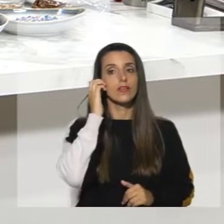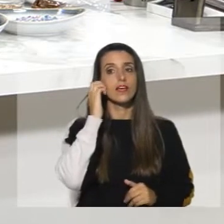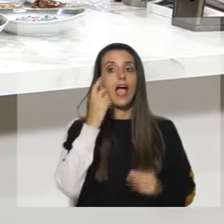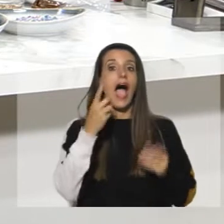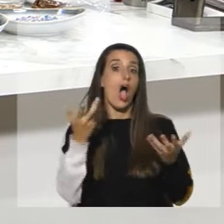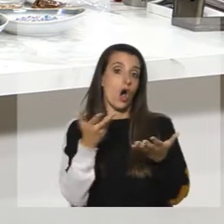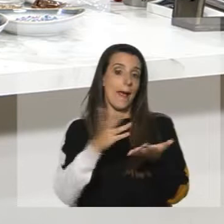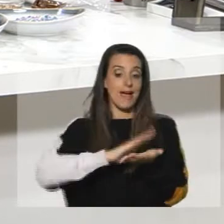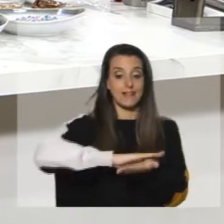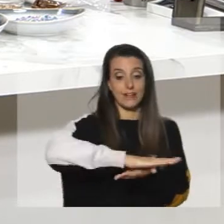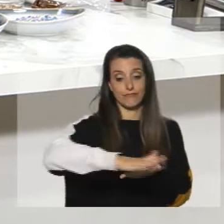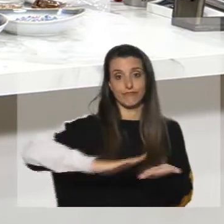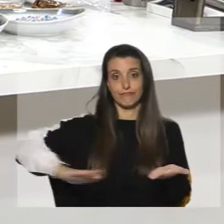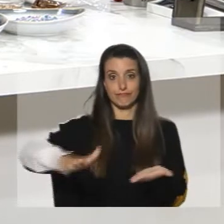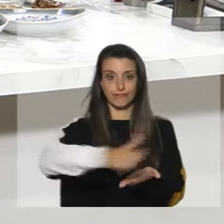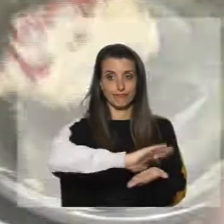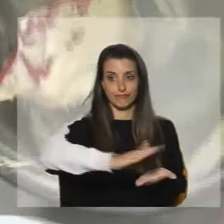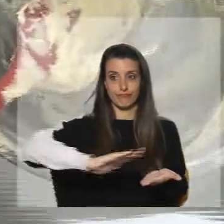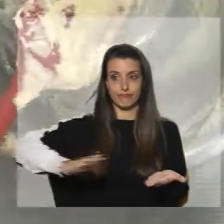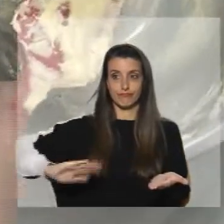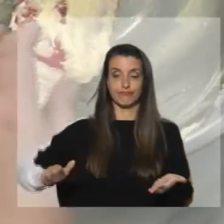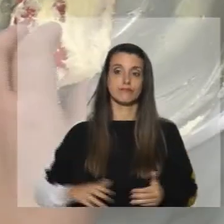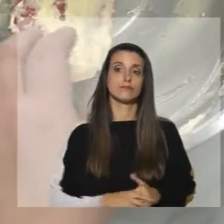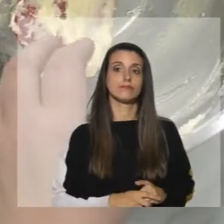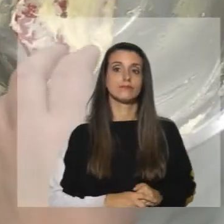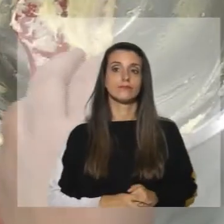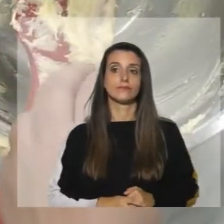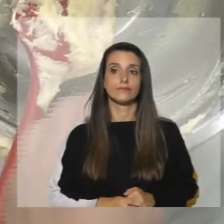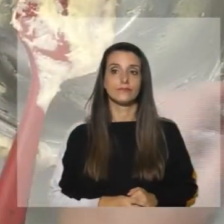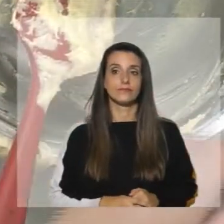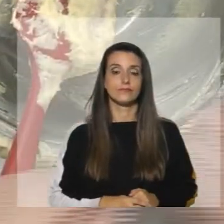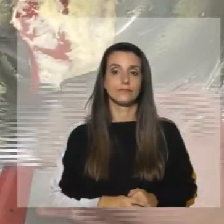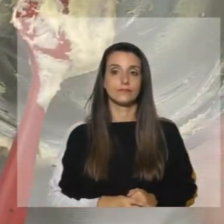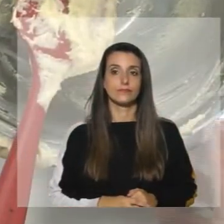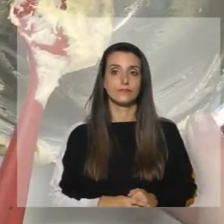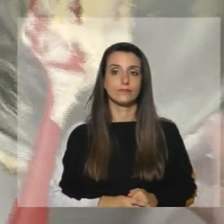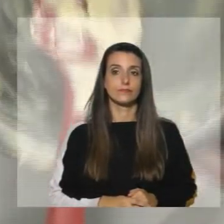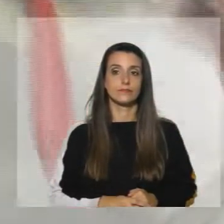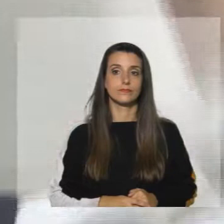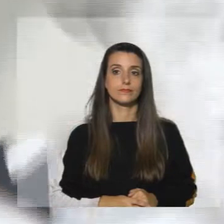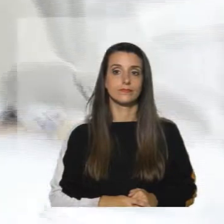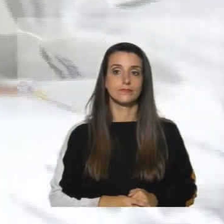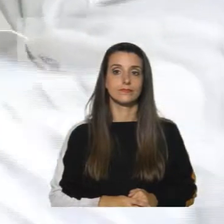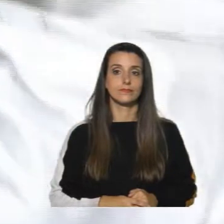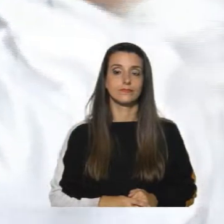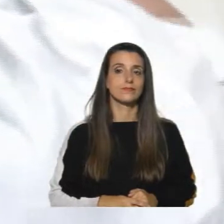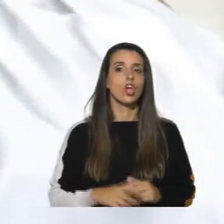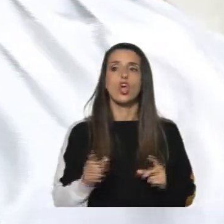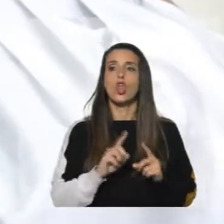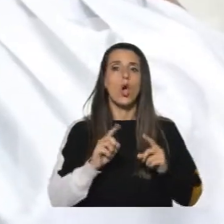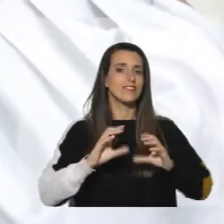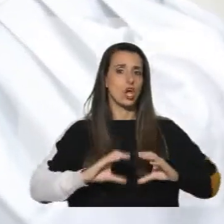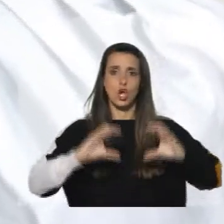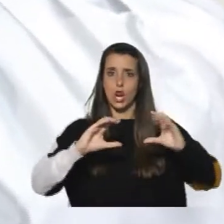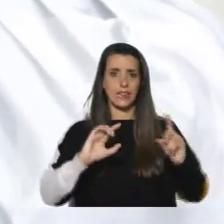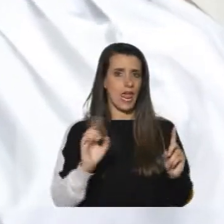la masa, distribuirla sobre la chapa. Tomar una cuchara. Sí, no es, ahí va, es como firme. No es aireada, por eso le digo que